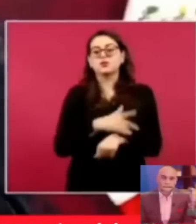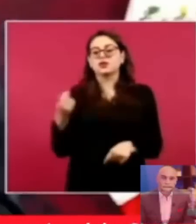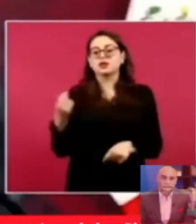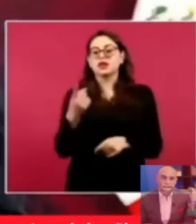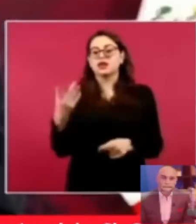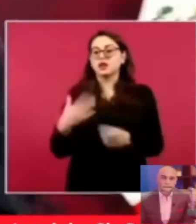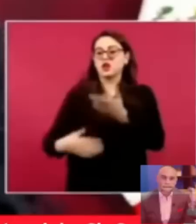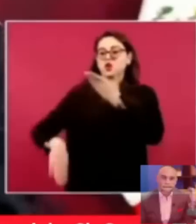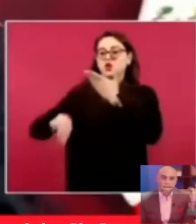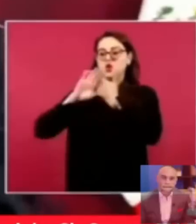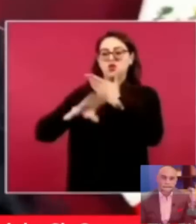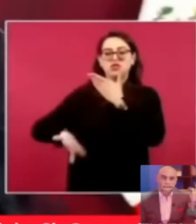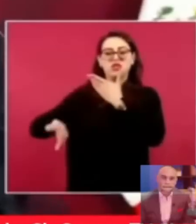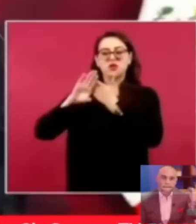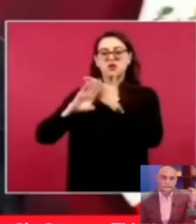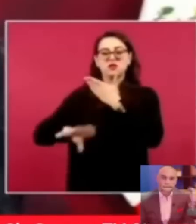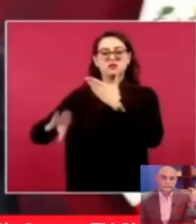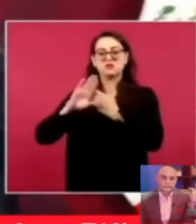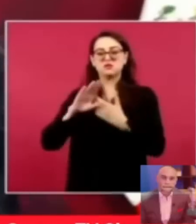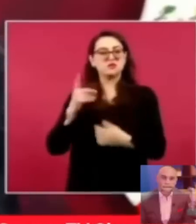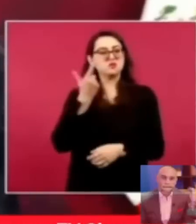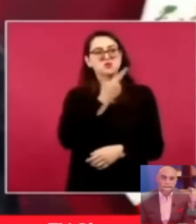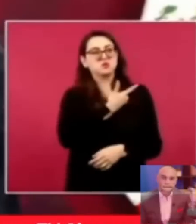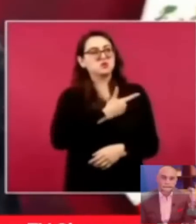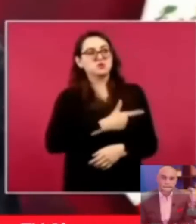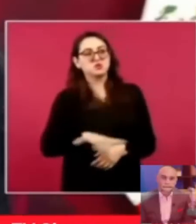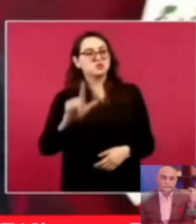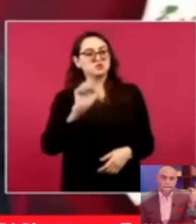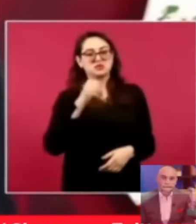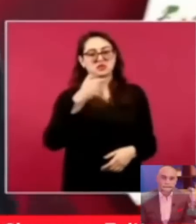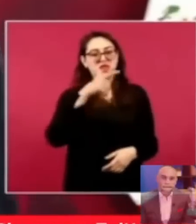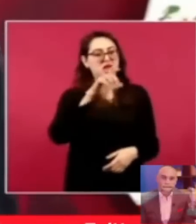algo en contra de nosotros aunque sean mentiras